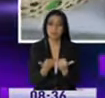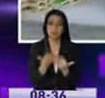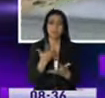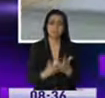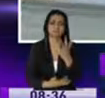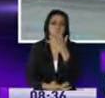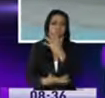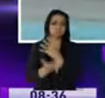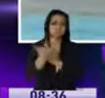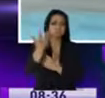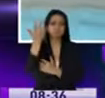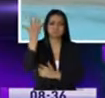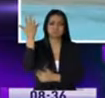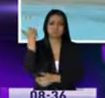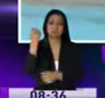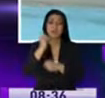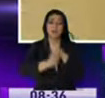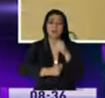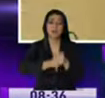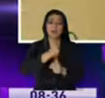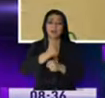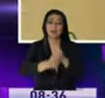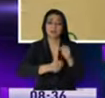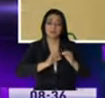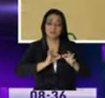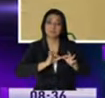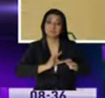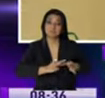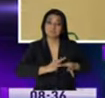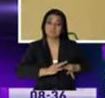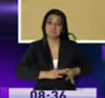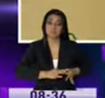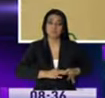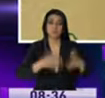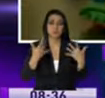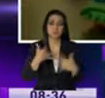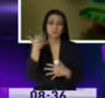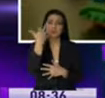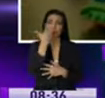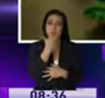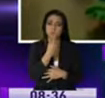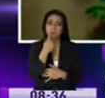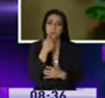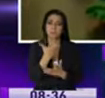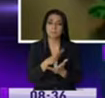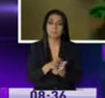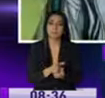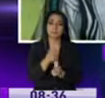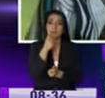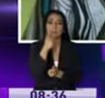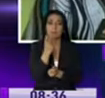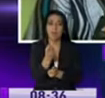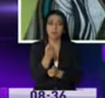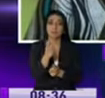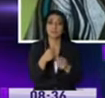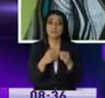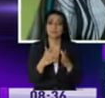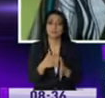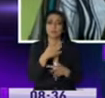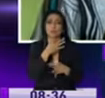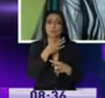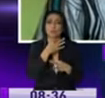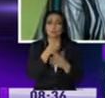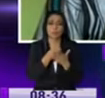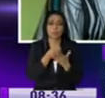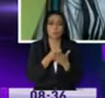hace muchos, muchos años, estas figuras de mazapán que son realmente lindísimas, apreciadísimas por los quiteños y también